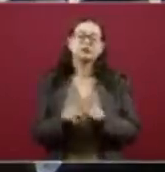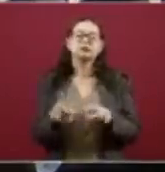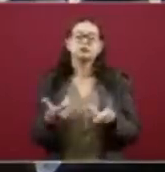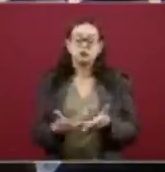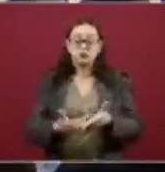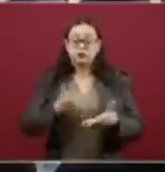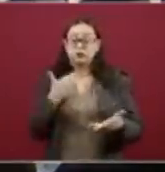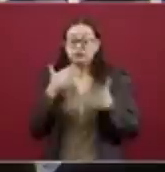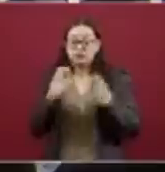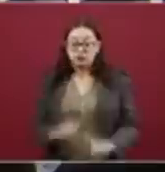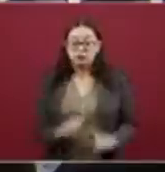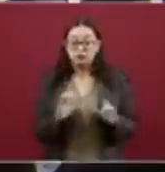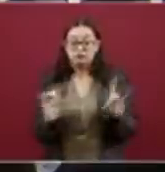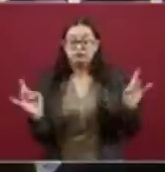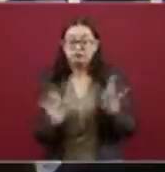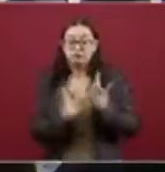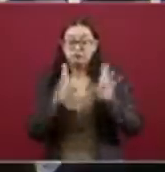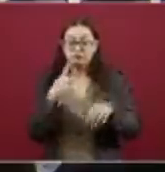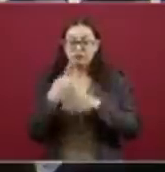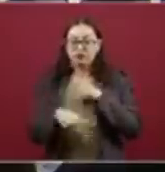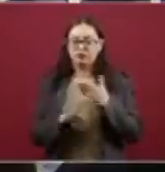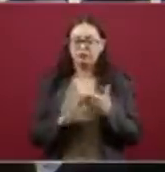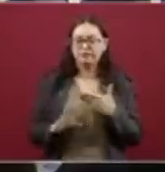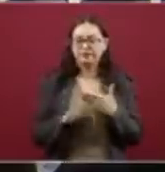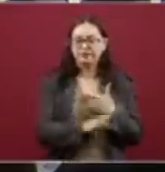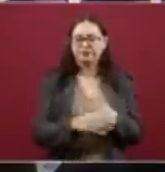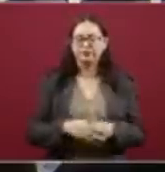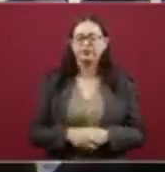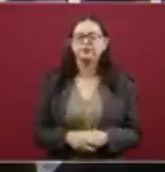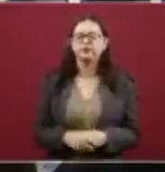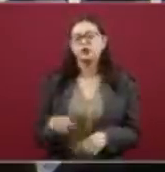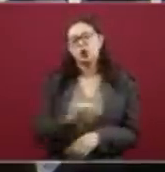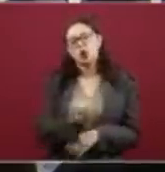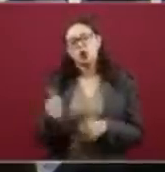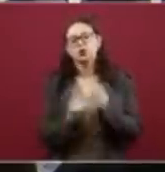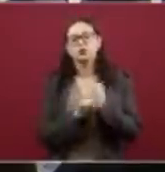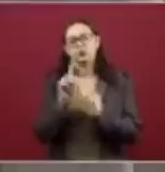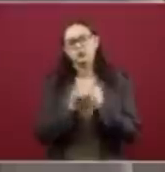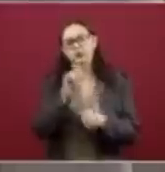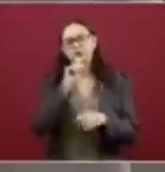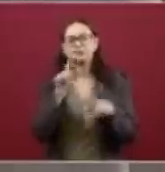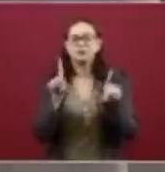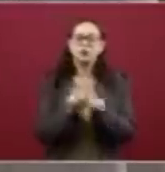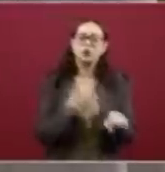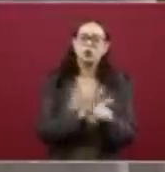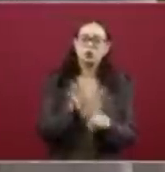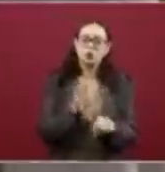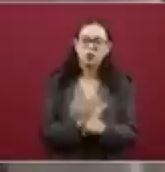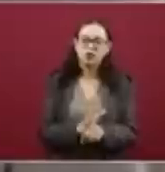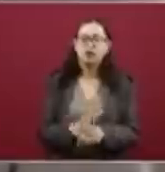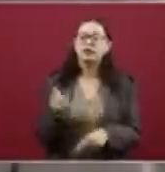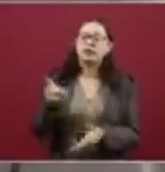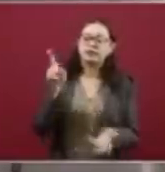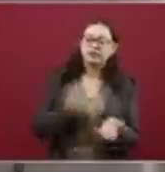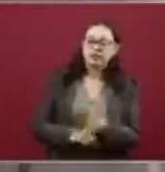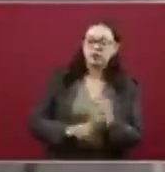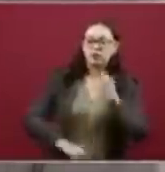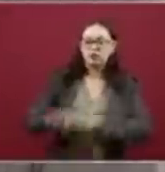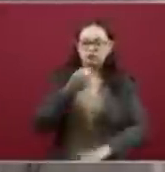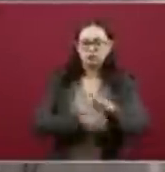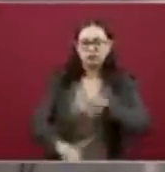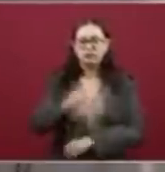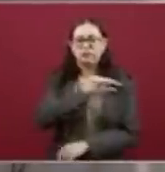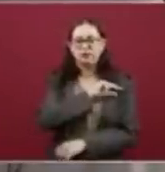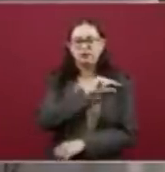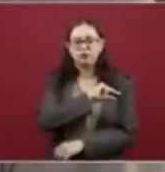atiende en la situación de riesgo. Otro problema de los que hemos detectado es que existe una empresa privada que es la